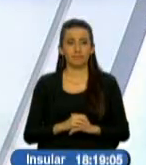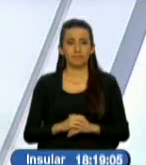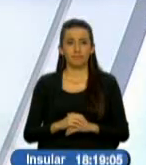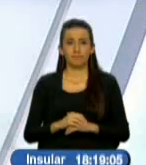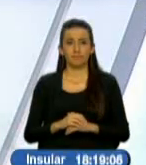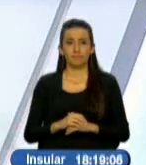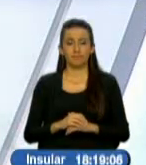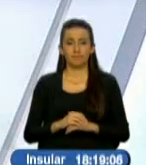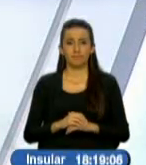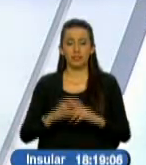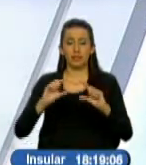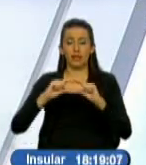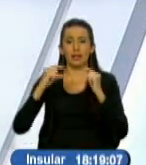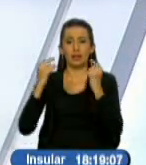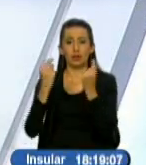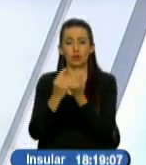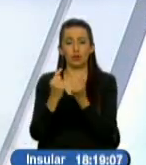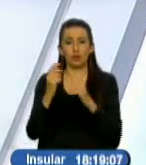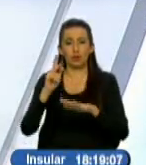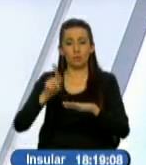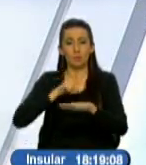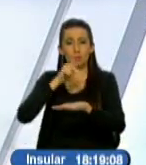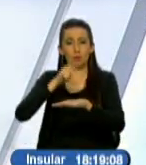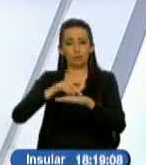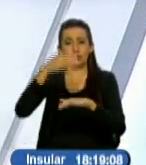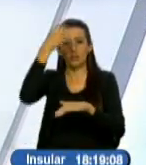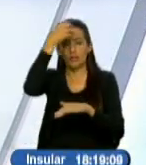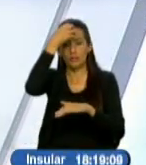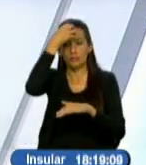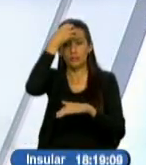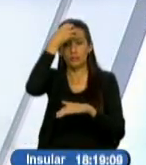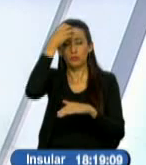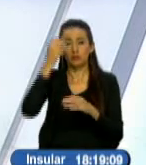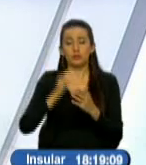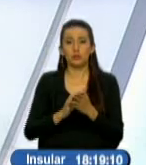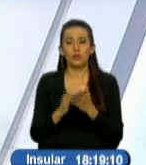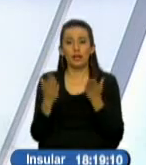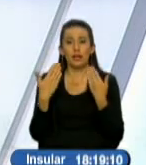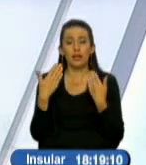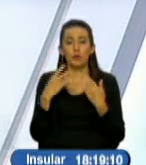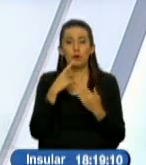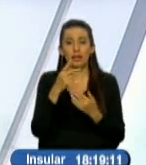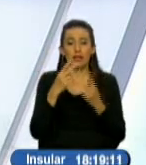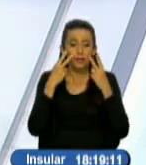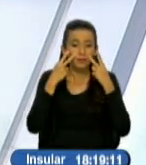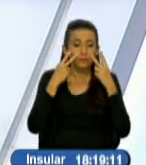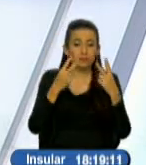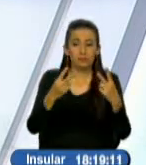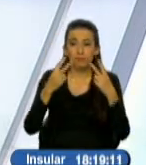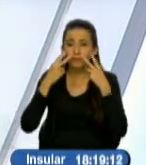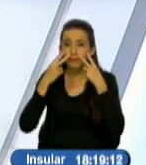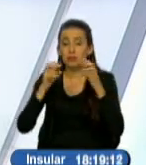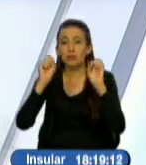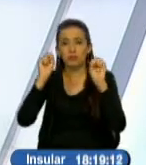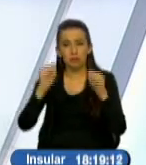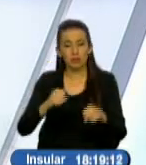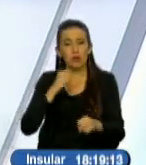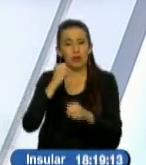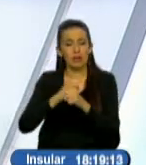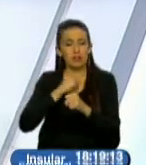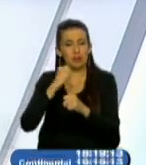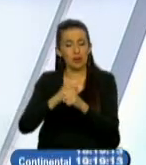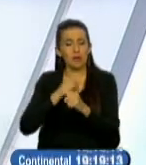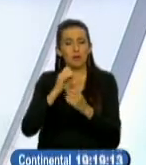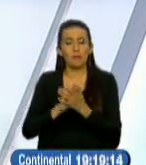Y la Red de Profesionales de la Educación de la Zona 8 reconoció la labor que realizan los docentes de Guayaquil, Durán y San